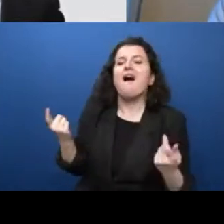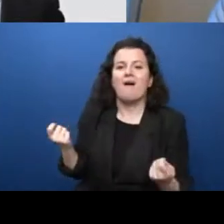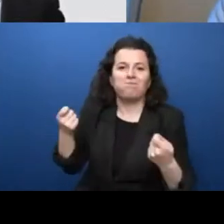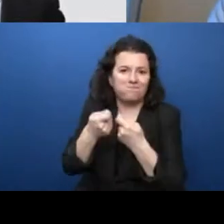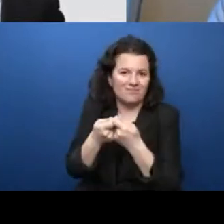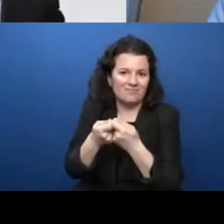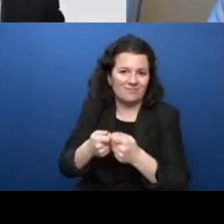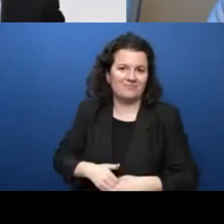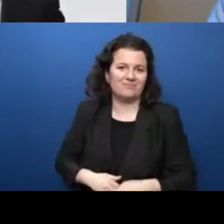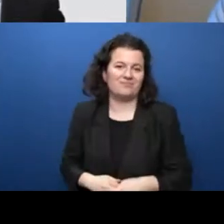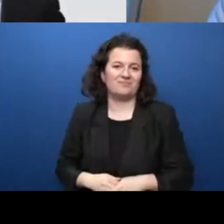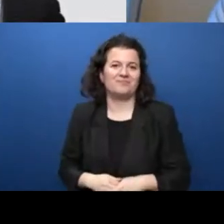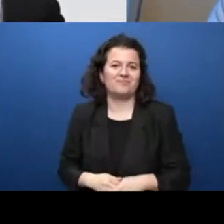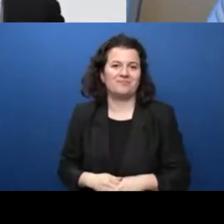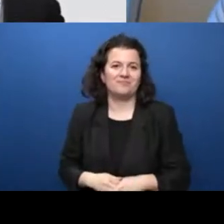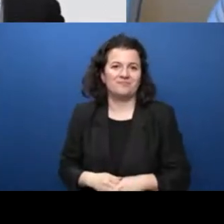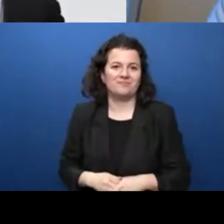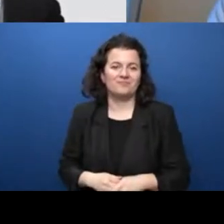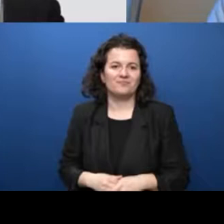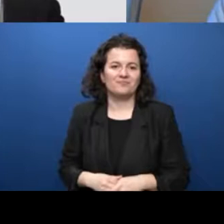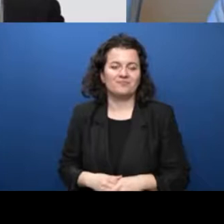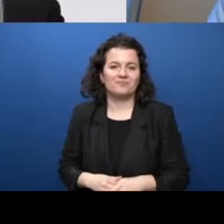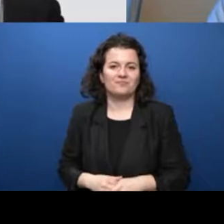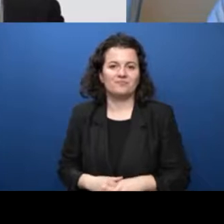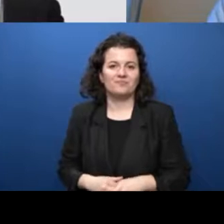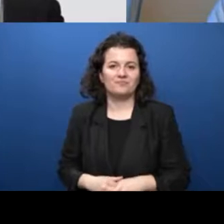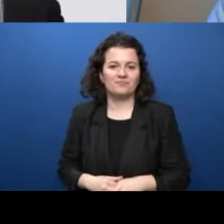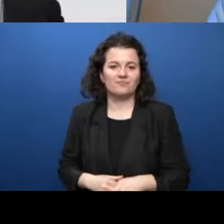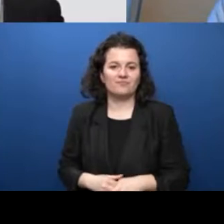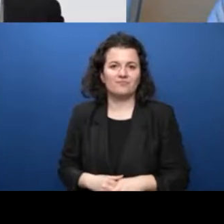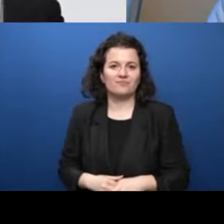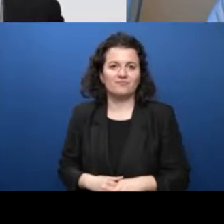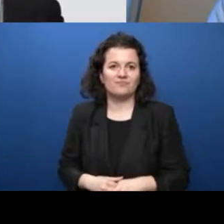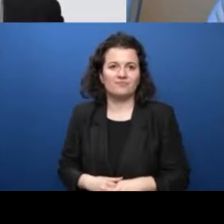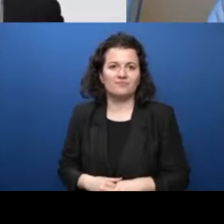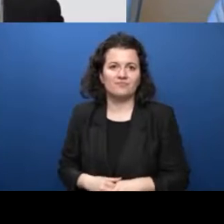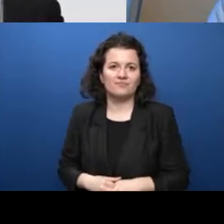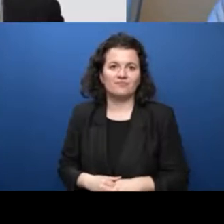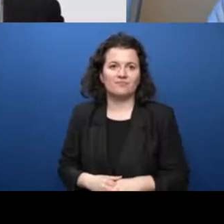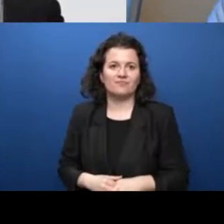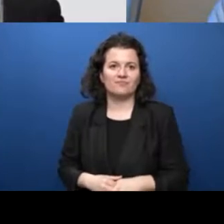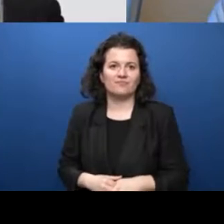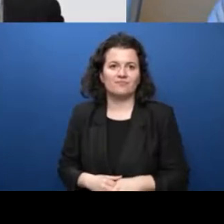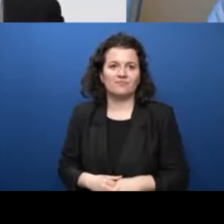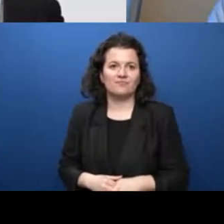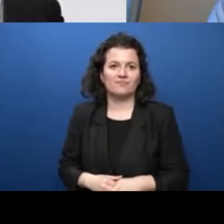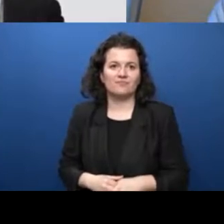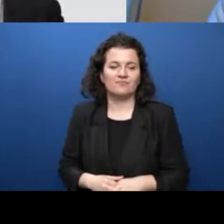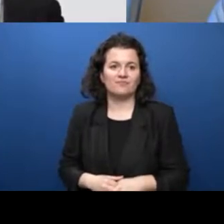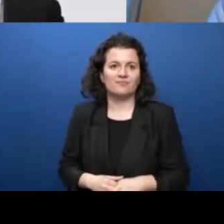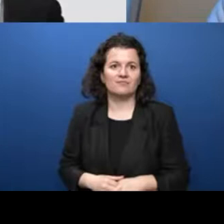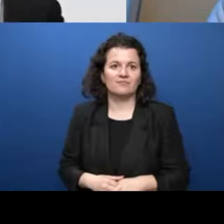Finalmente, es muy importante también propiciar un entorno regulatorio adecuado para habilitar todas estas